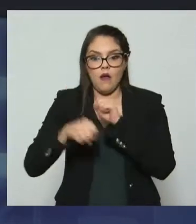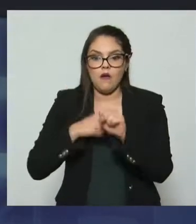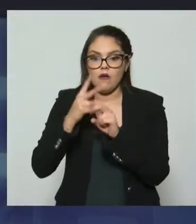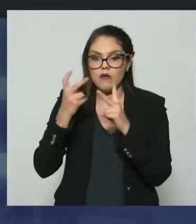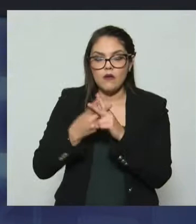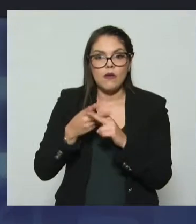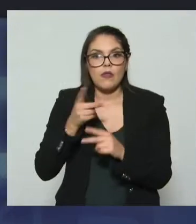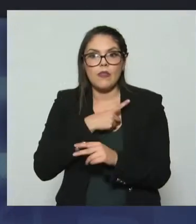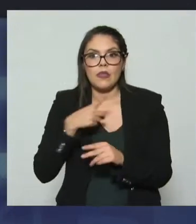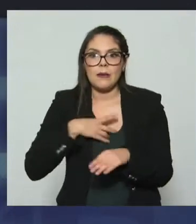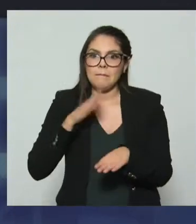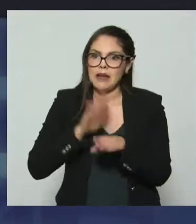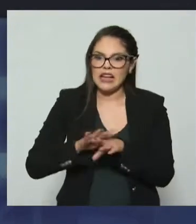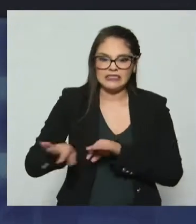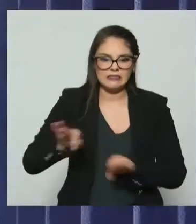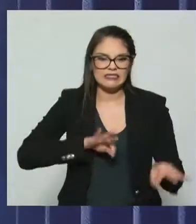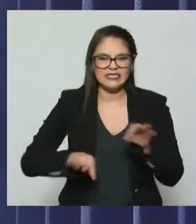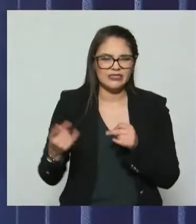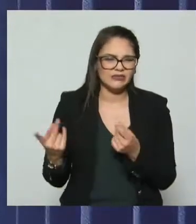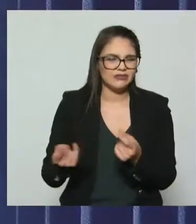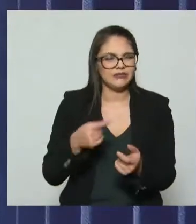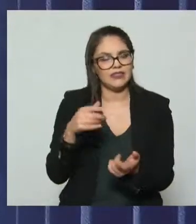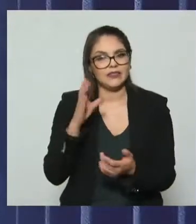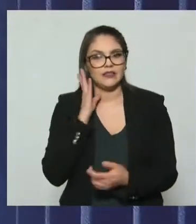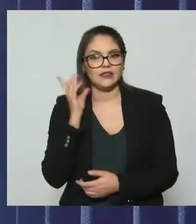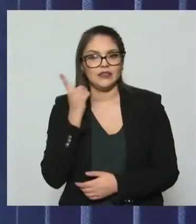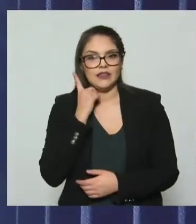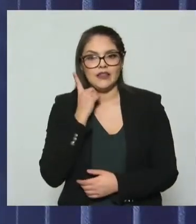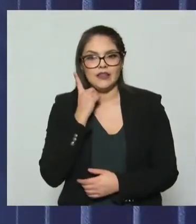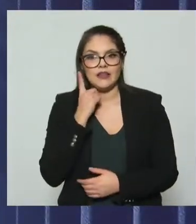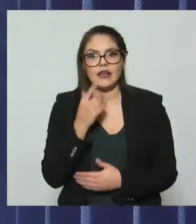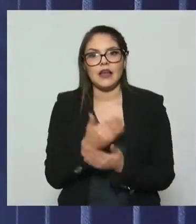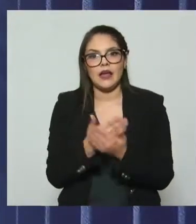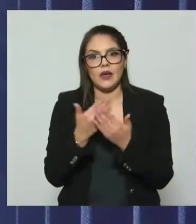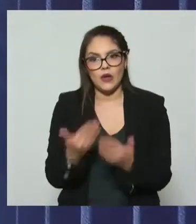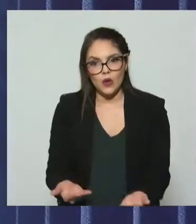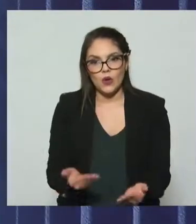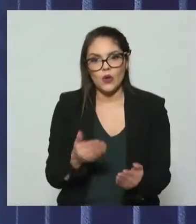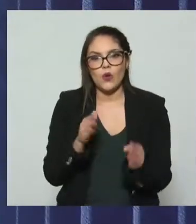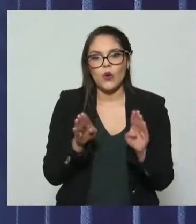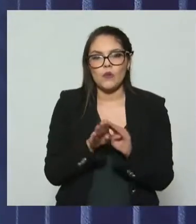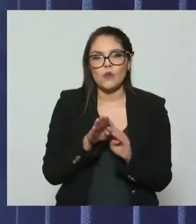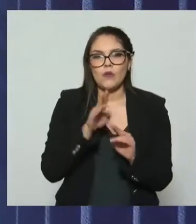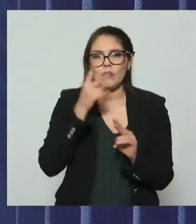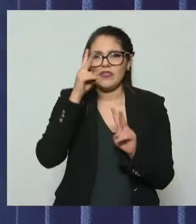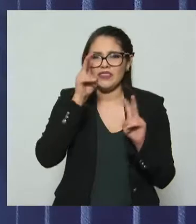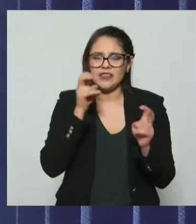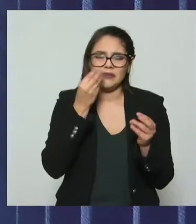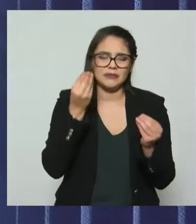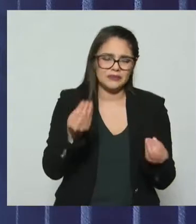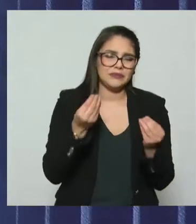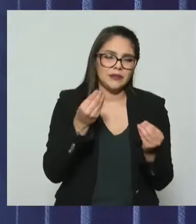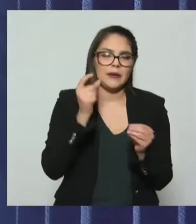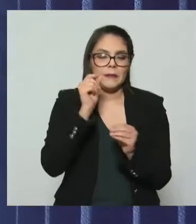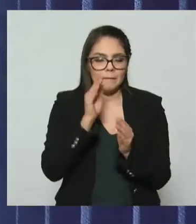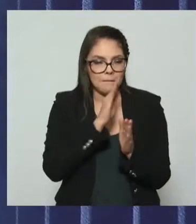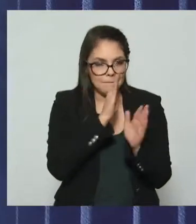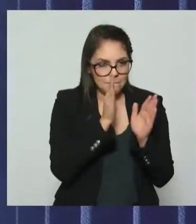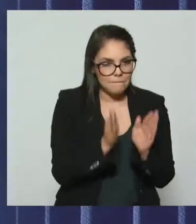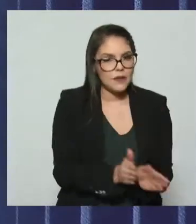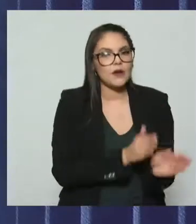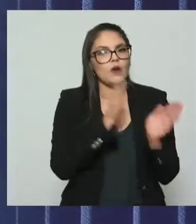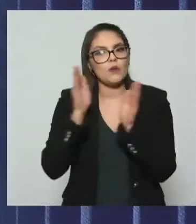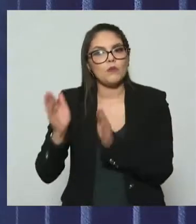más productivos dentro del Congreso. No, por supuesto, sin duda. ¿Qué te parece si nos damos por partes? Sí, son diversos temas, son diversas iniciativas que están también